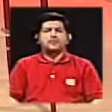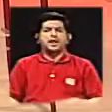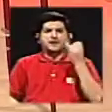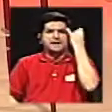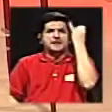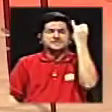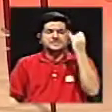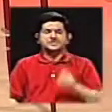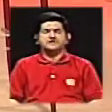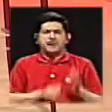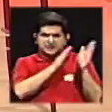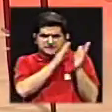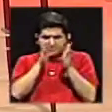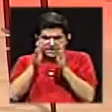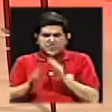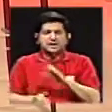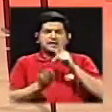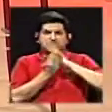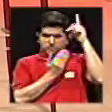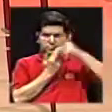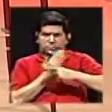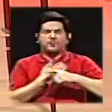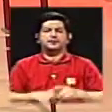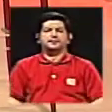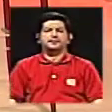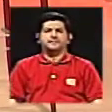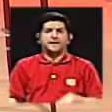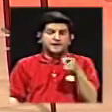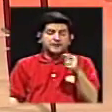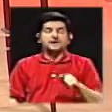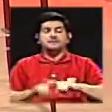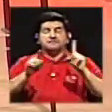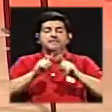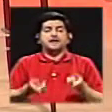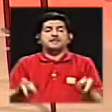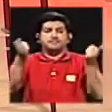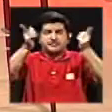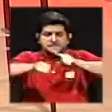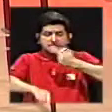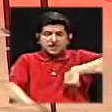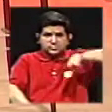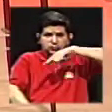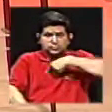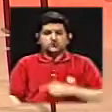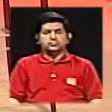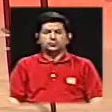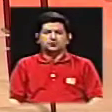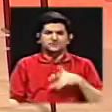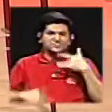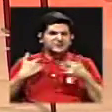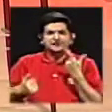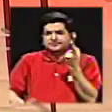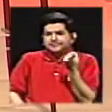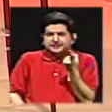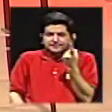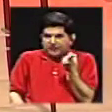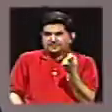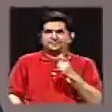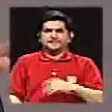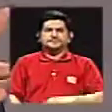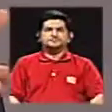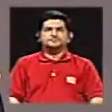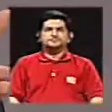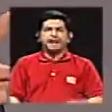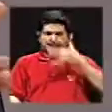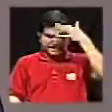planteamientos ideológicos o programáticos que en muchos casos hemos echado de menos. Entonces,